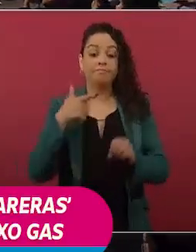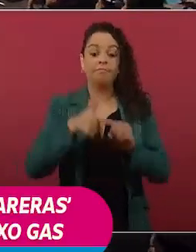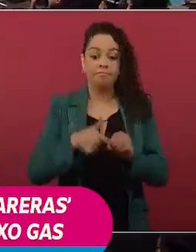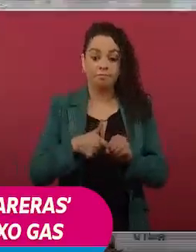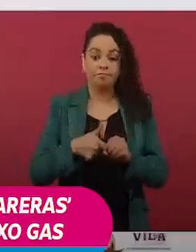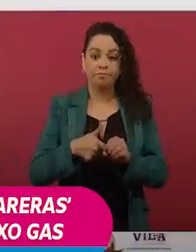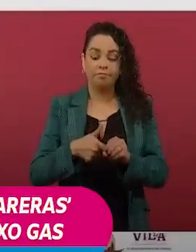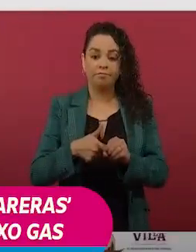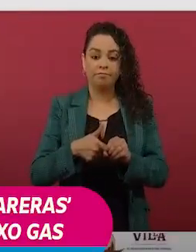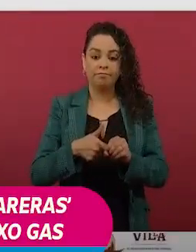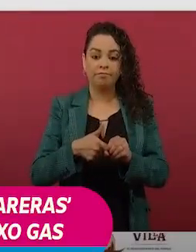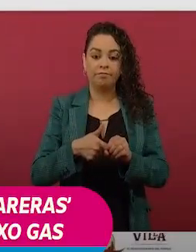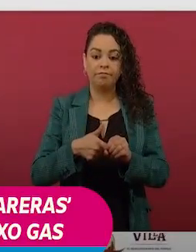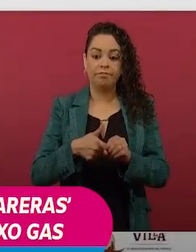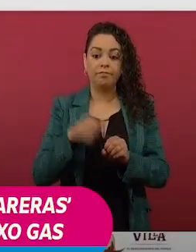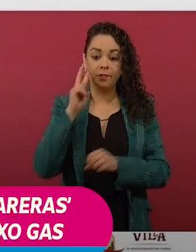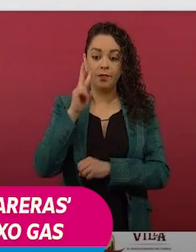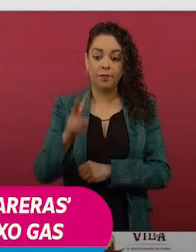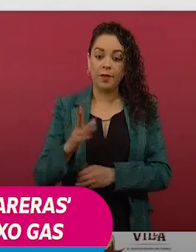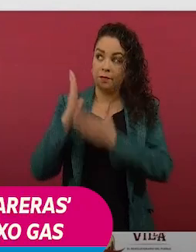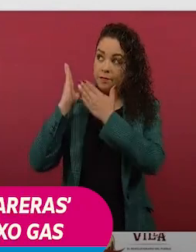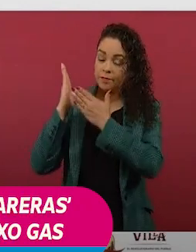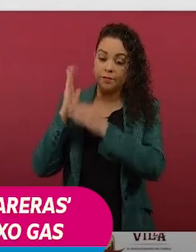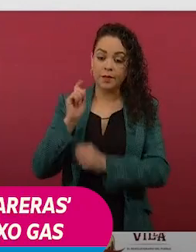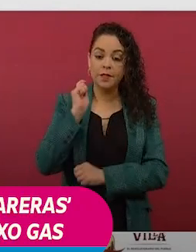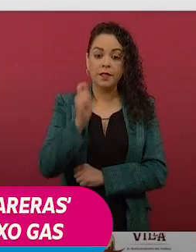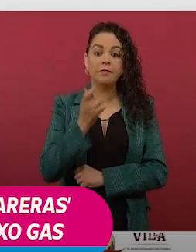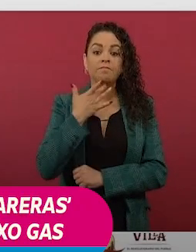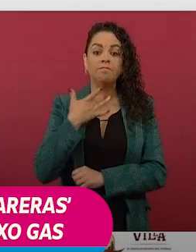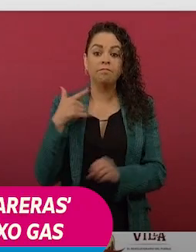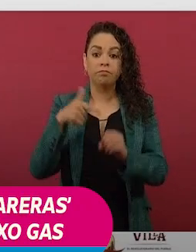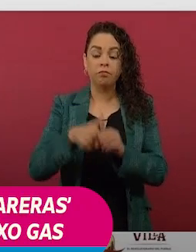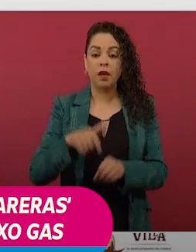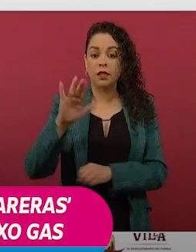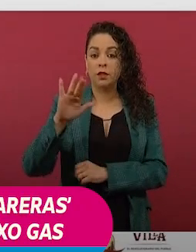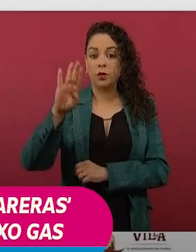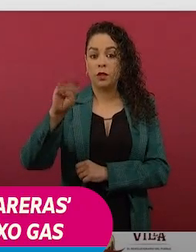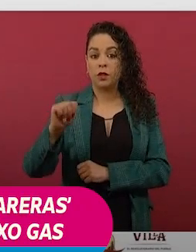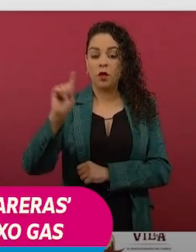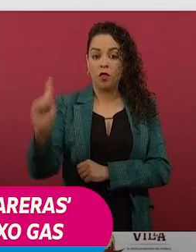marzo, el precio internacional de la mezcla mexicana de petróleo,